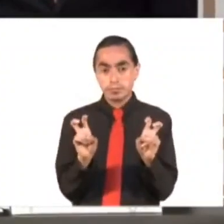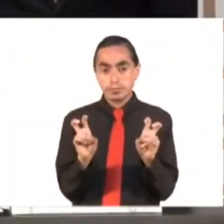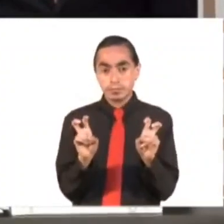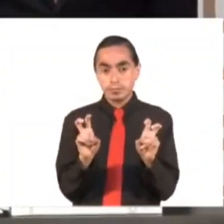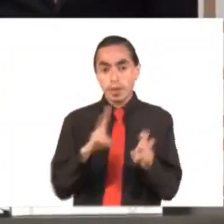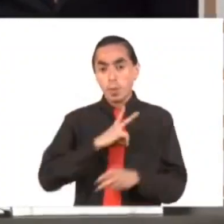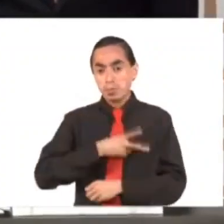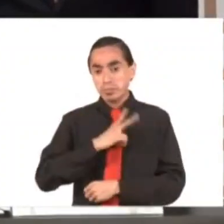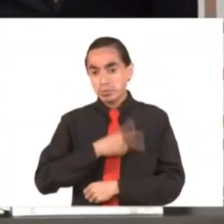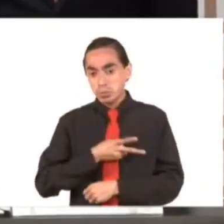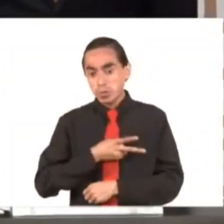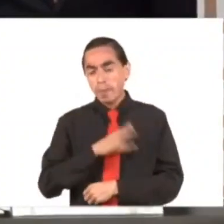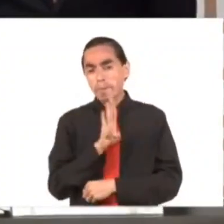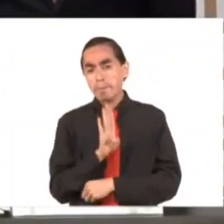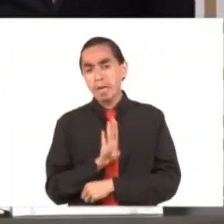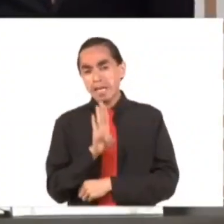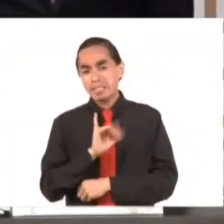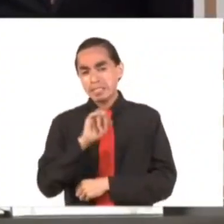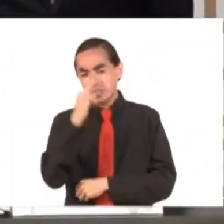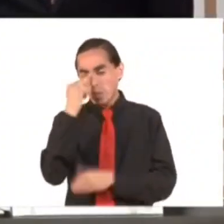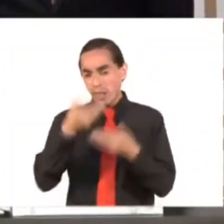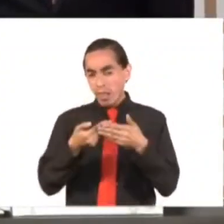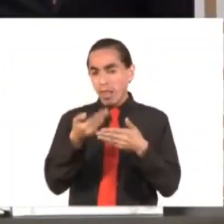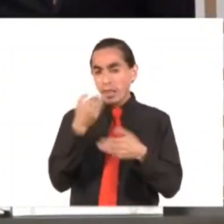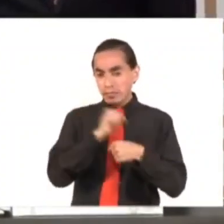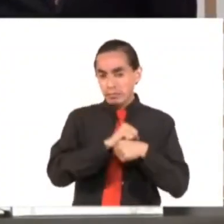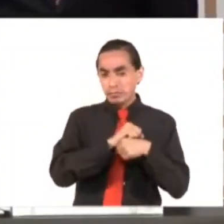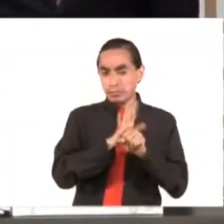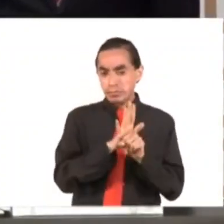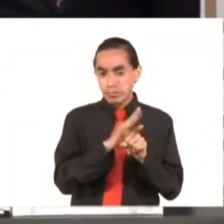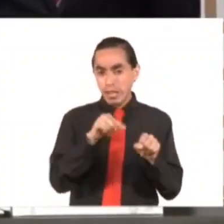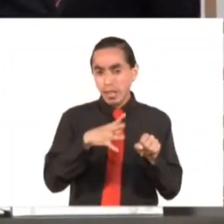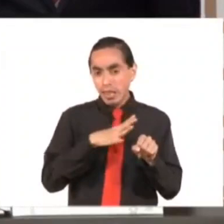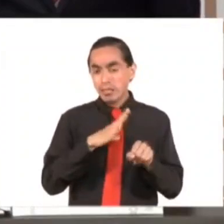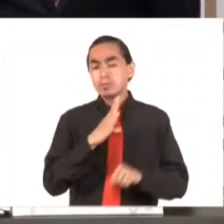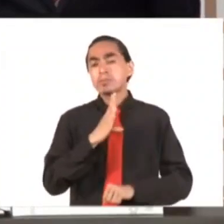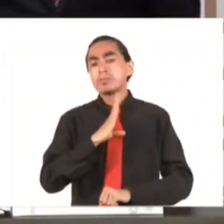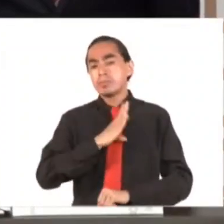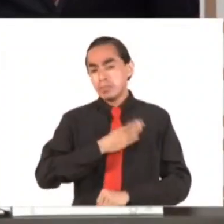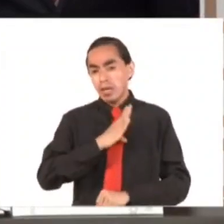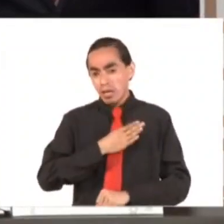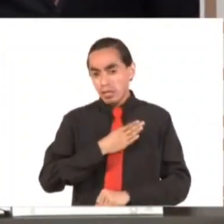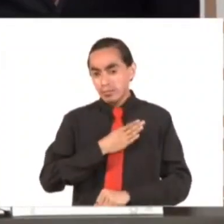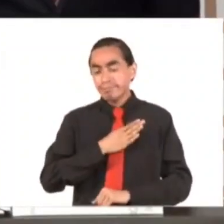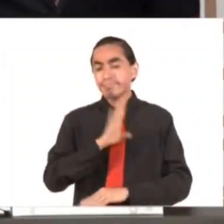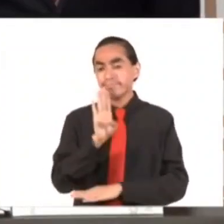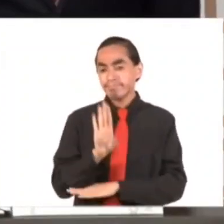virus parecidos a los que vivimos con la pandemia del COVID-19.